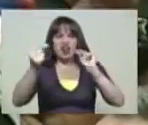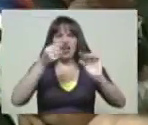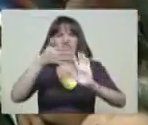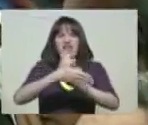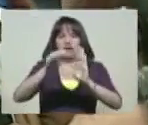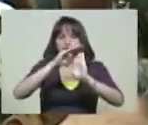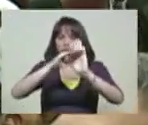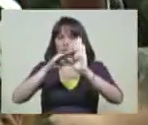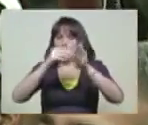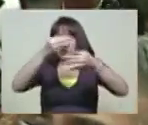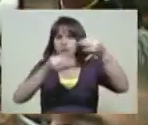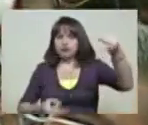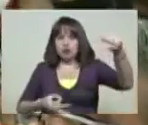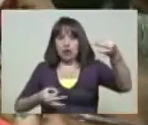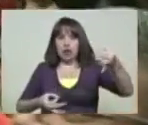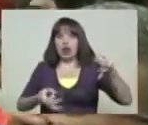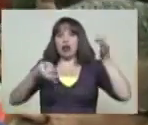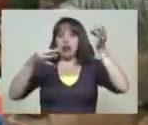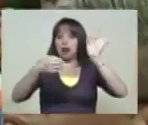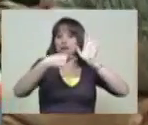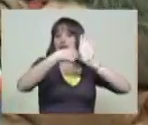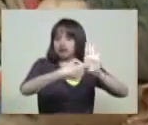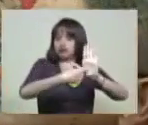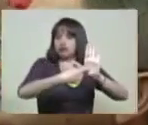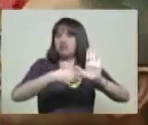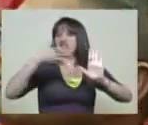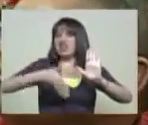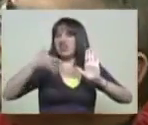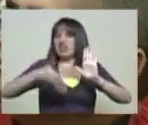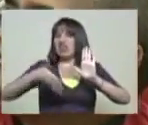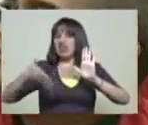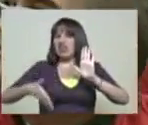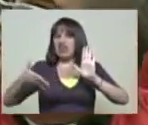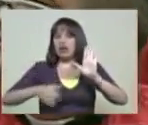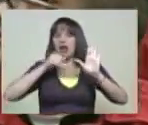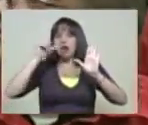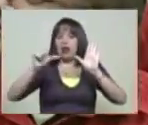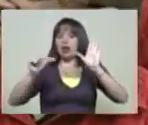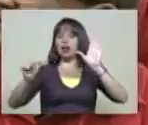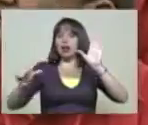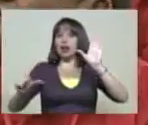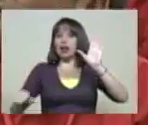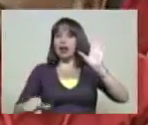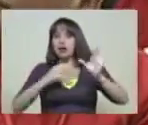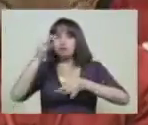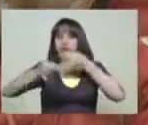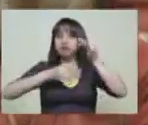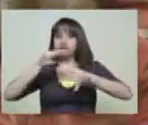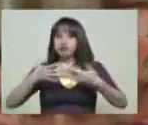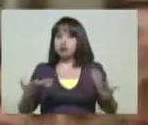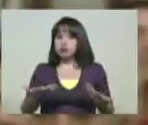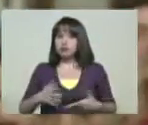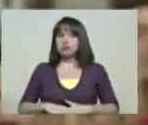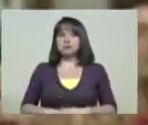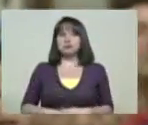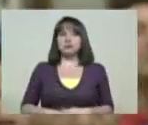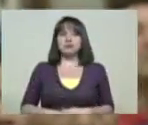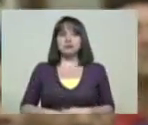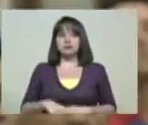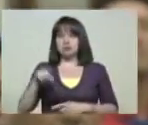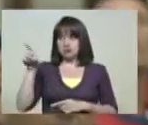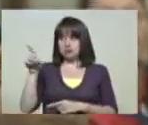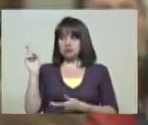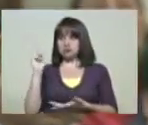como artista opinas llegas al zulia mañana verdad cómo está la salud y no apenas llegues al